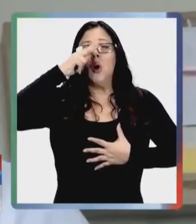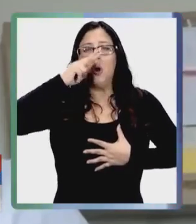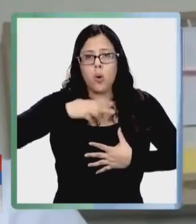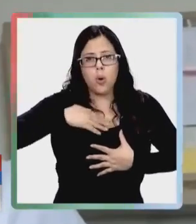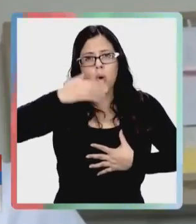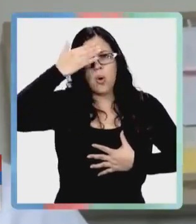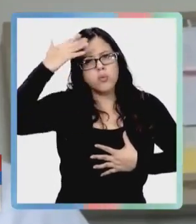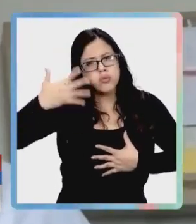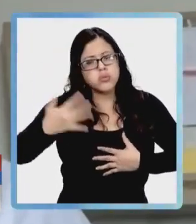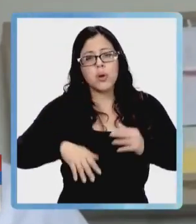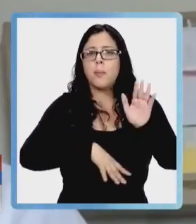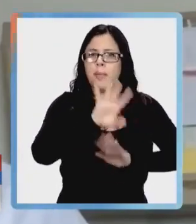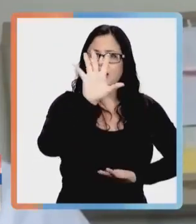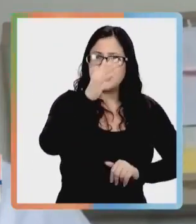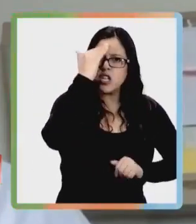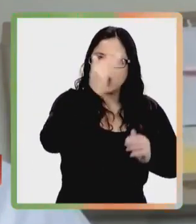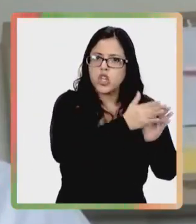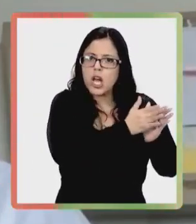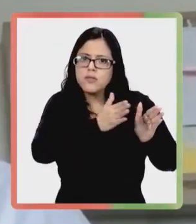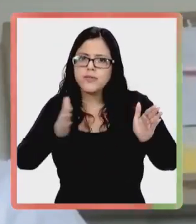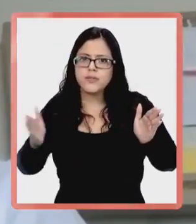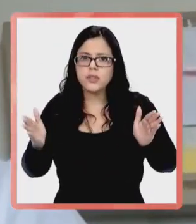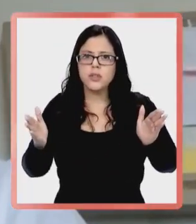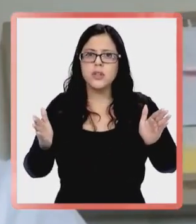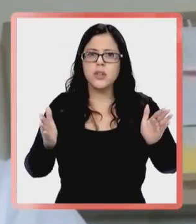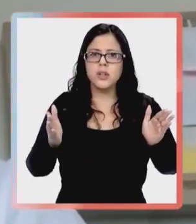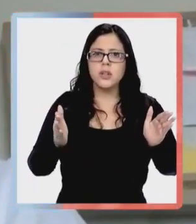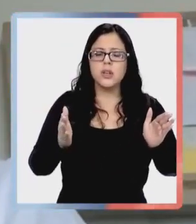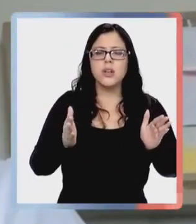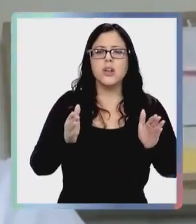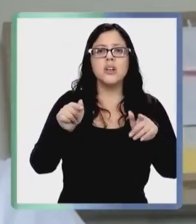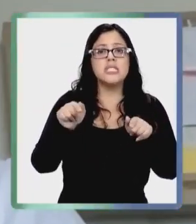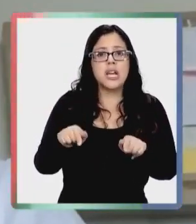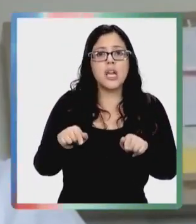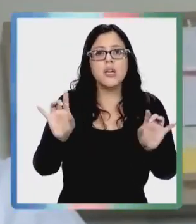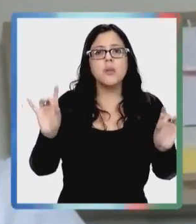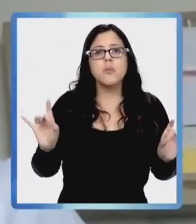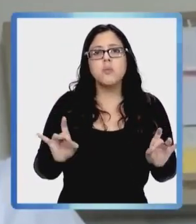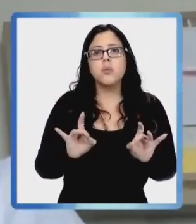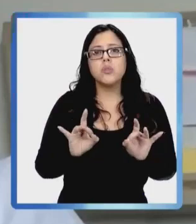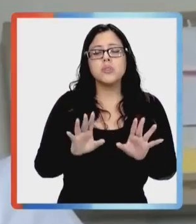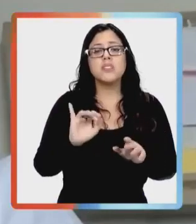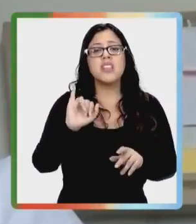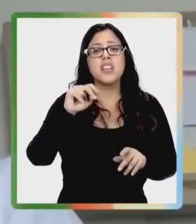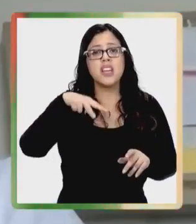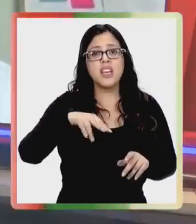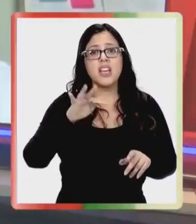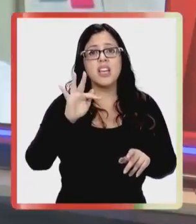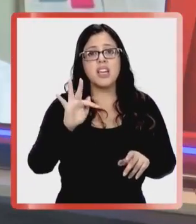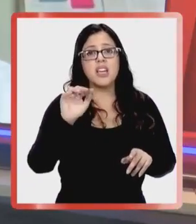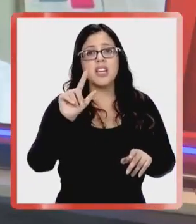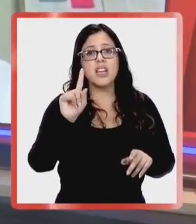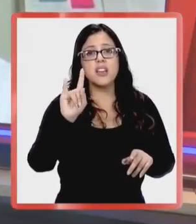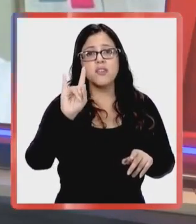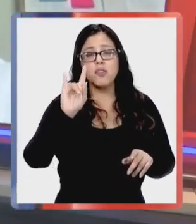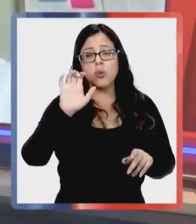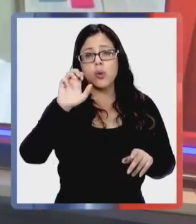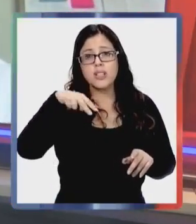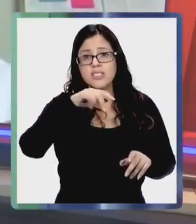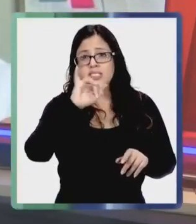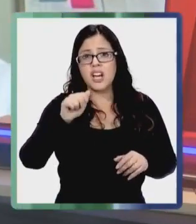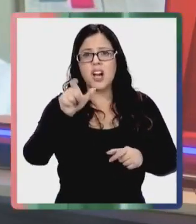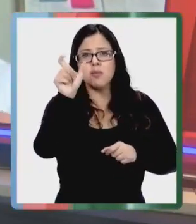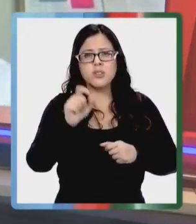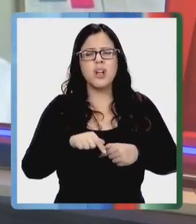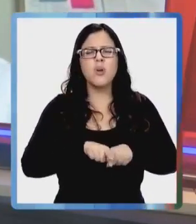más allá de 7 días o incluso dentro de los días que uno espera que sea propio de la influenza, empieza con mucha dificultad